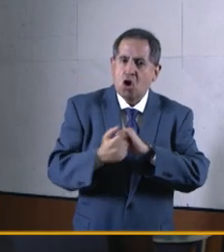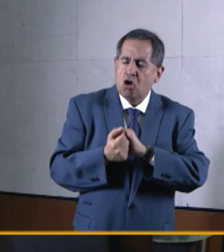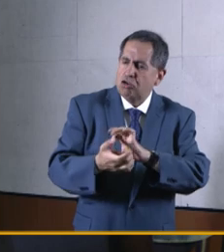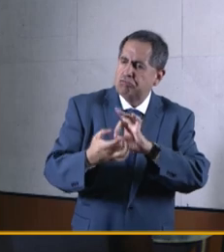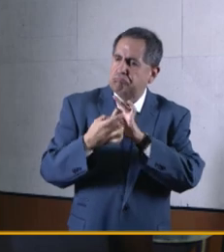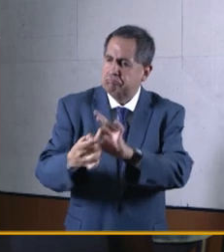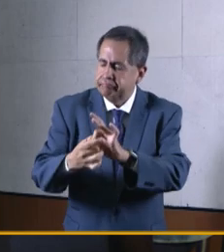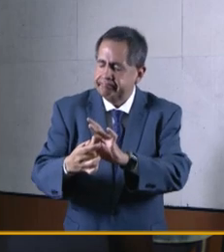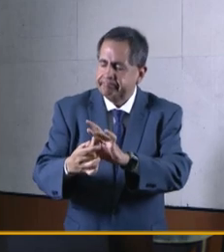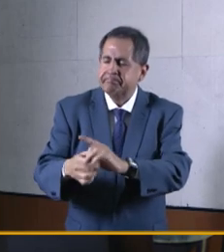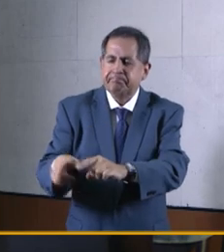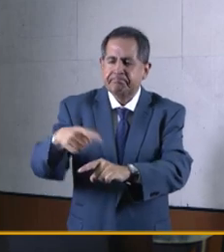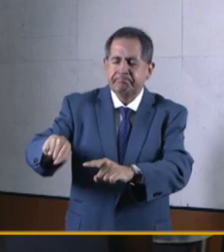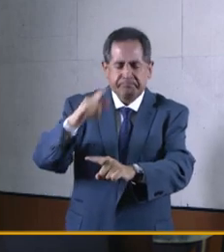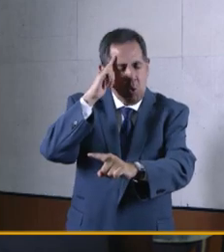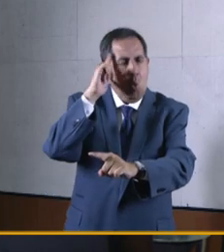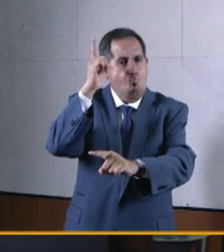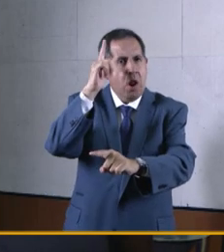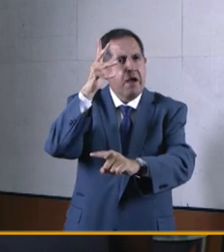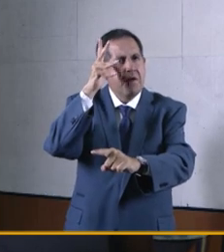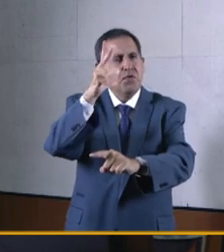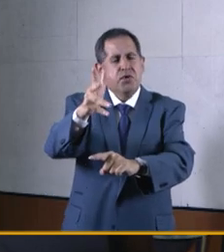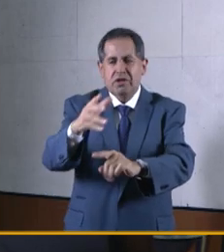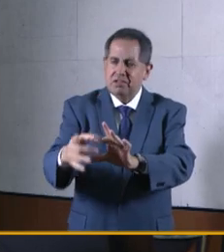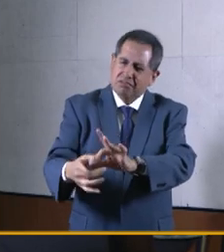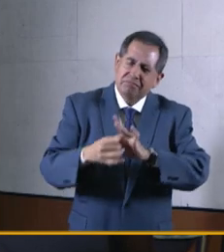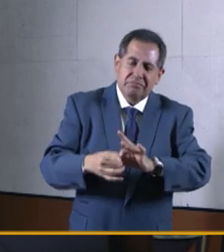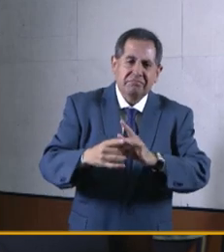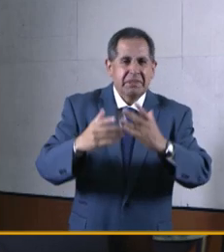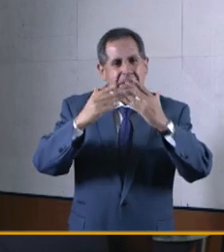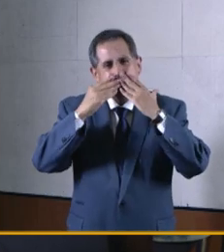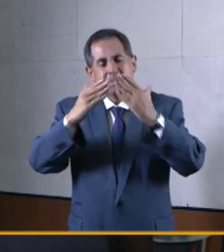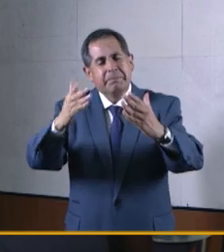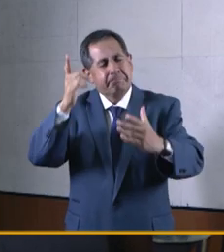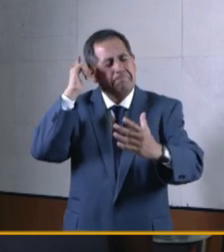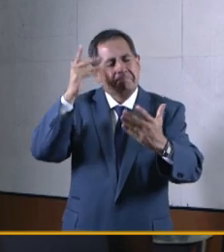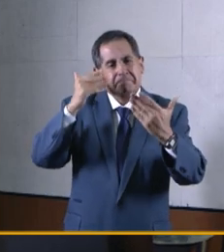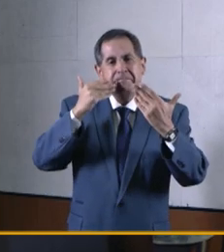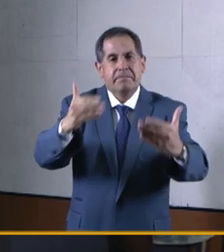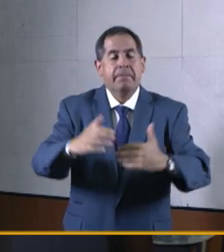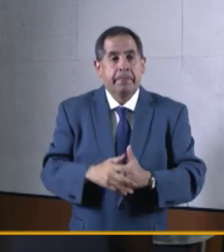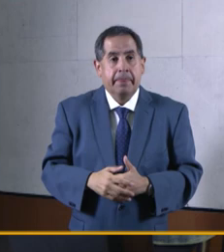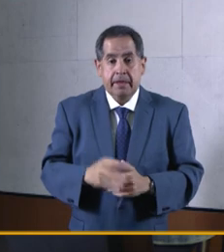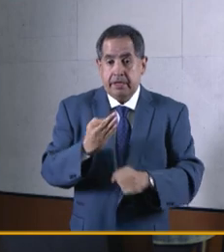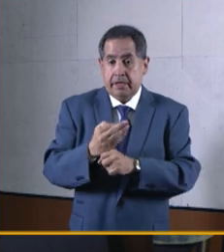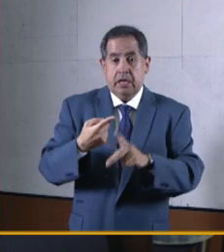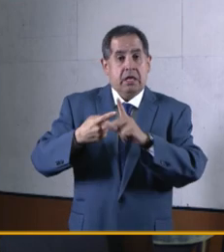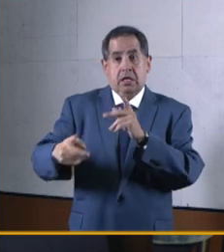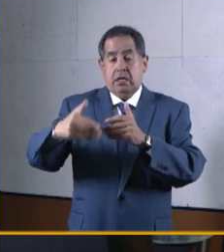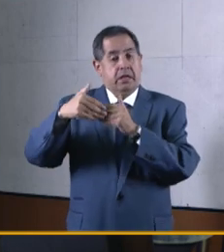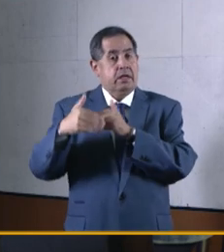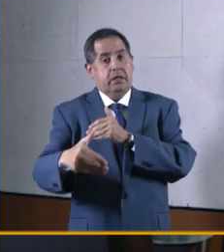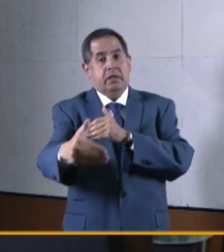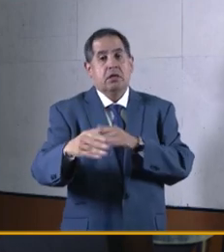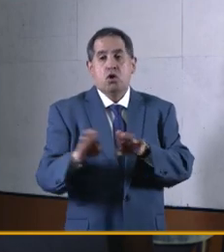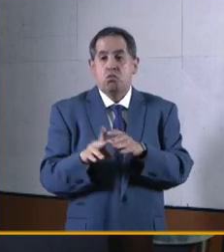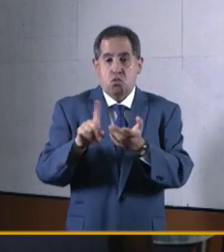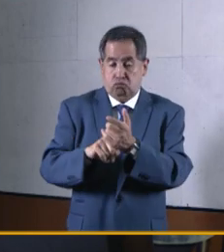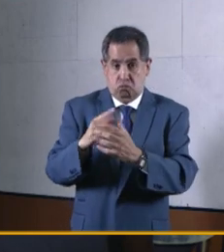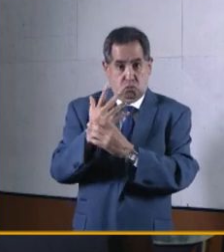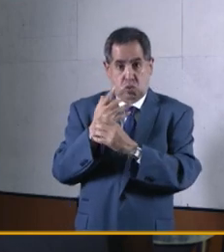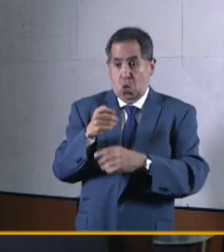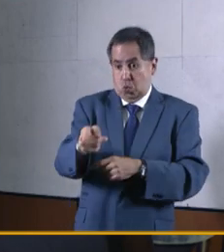y esperanza gran solidaridad gran esperanza a partir de hoy está en sus